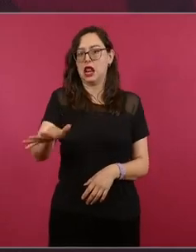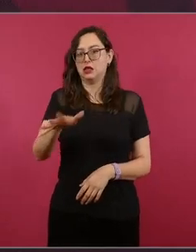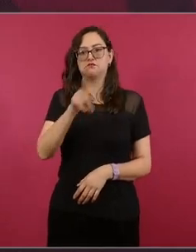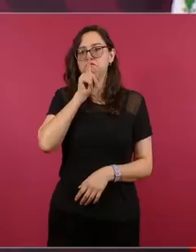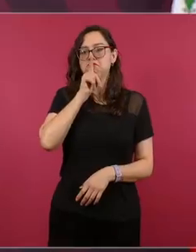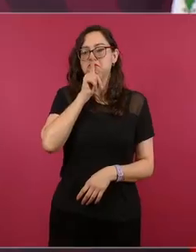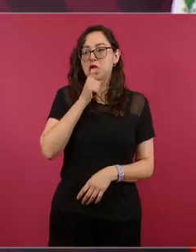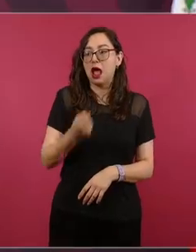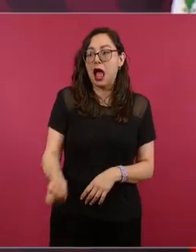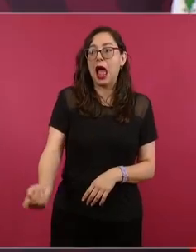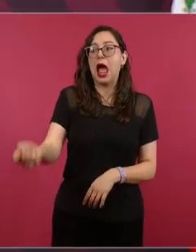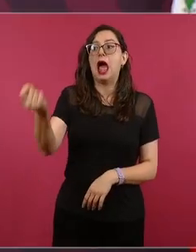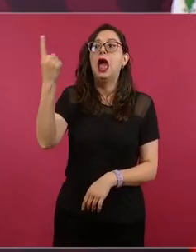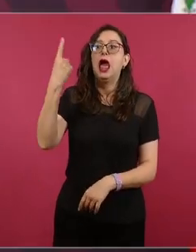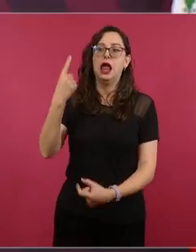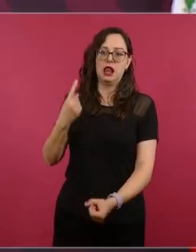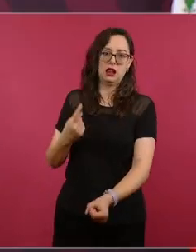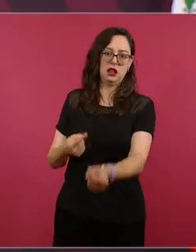regla.